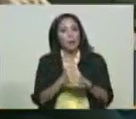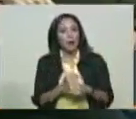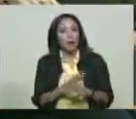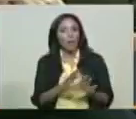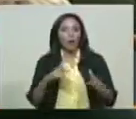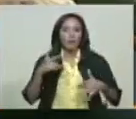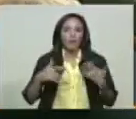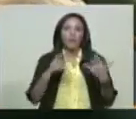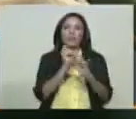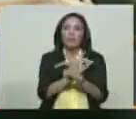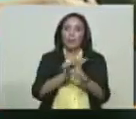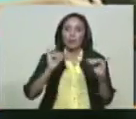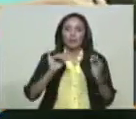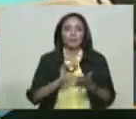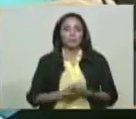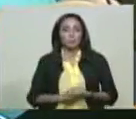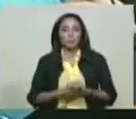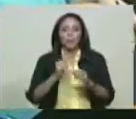actos de independencia